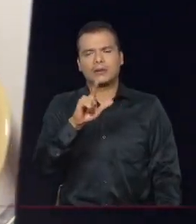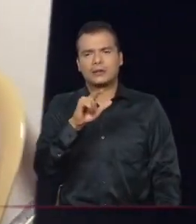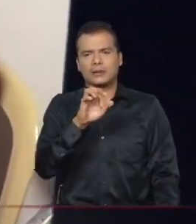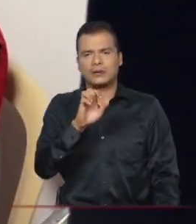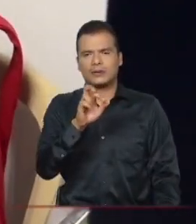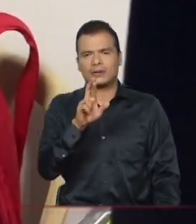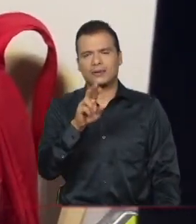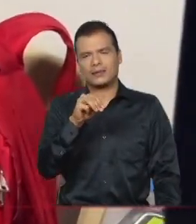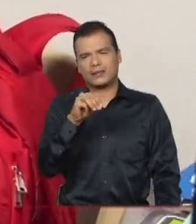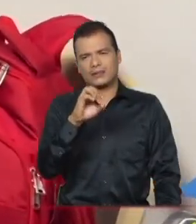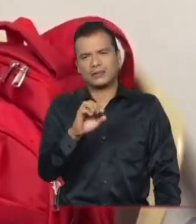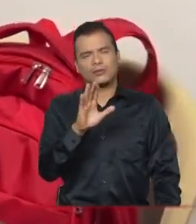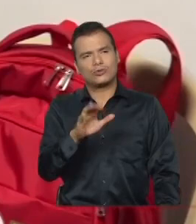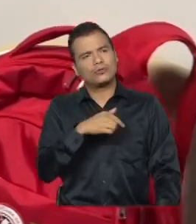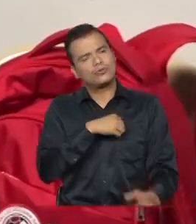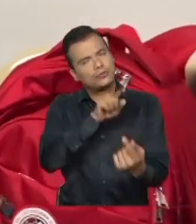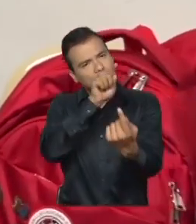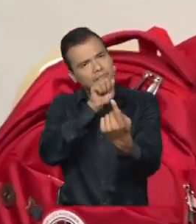ese tiempo,